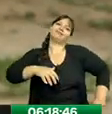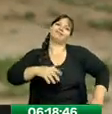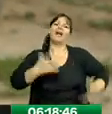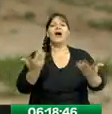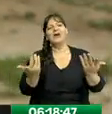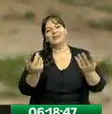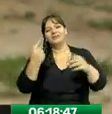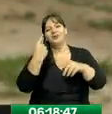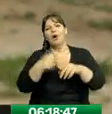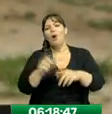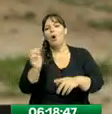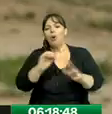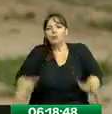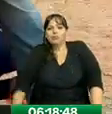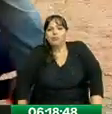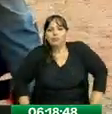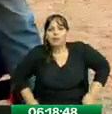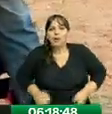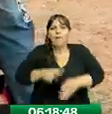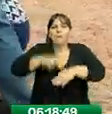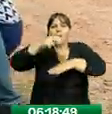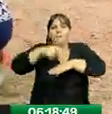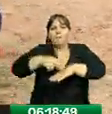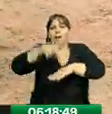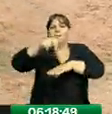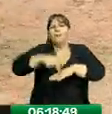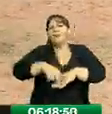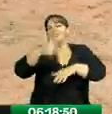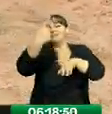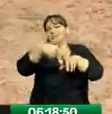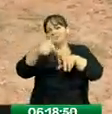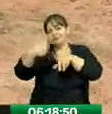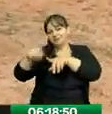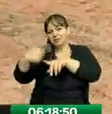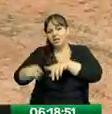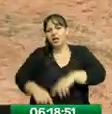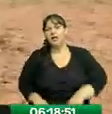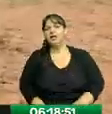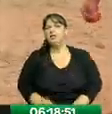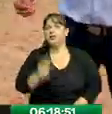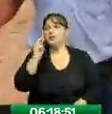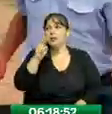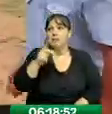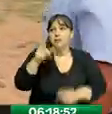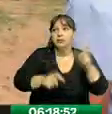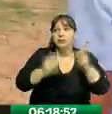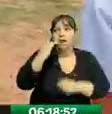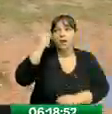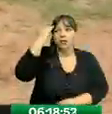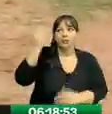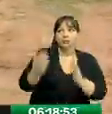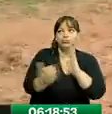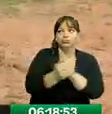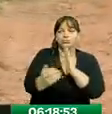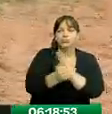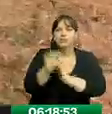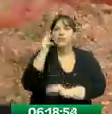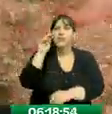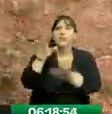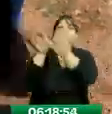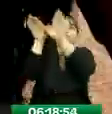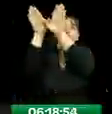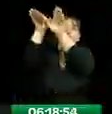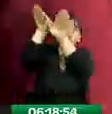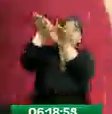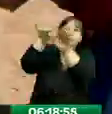el ensacado, el baile del tomate. Los adultos mostraron su habilidad para atrapar una paloma y para receptar un huevo a gran distancia,